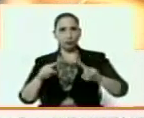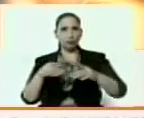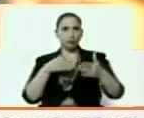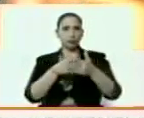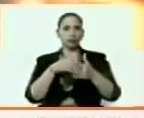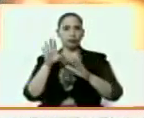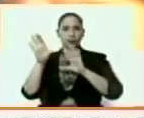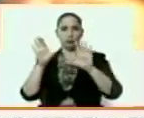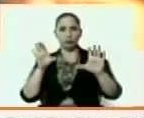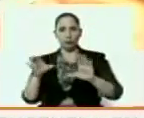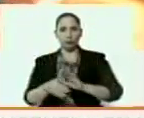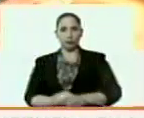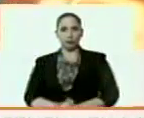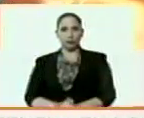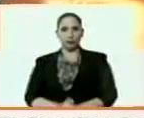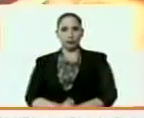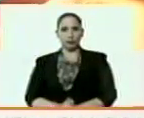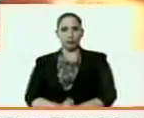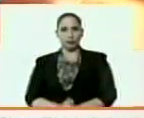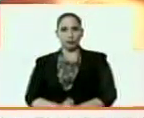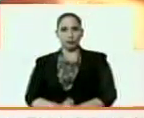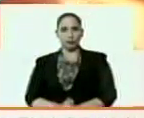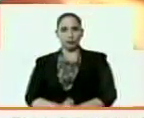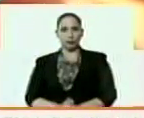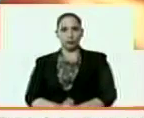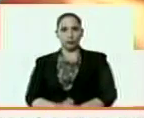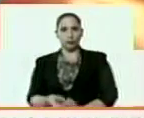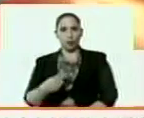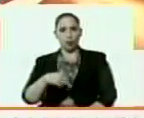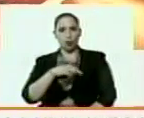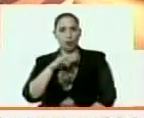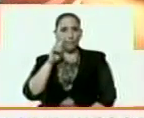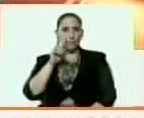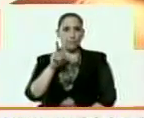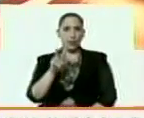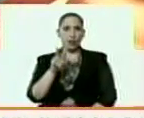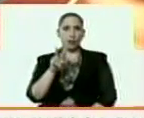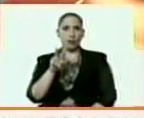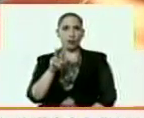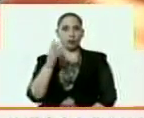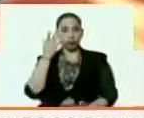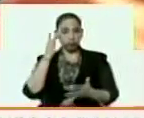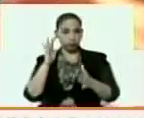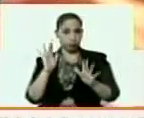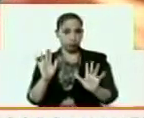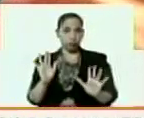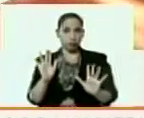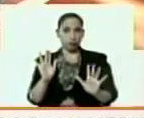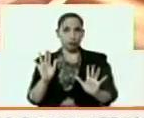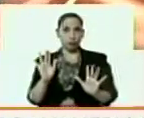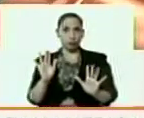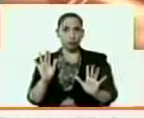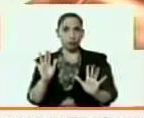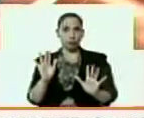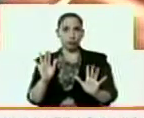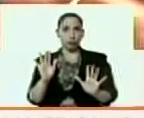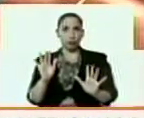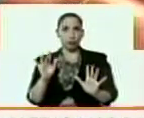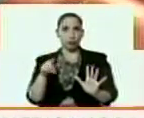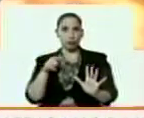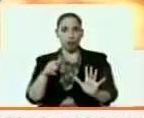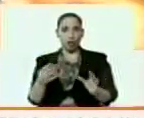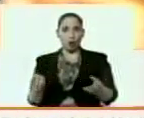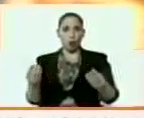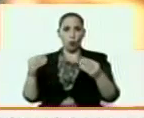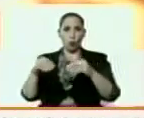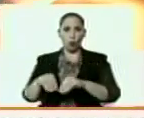países. A Irak, nosotros vimos cómo en un supuesto intento de ese acuerdo